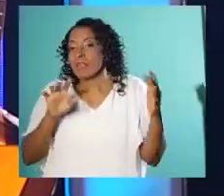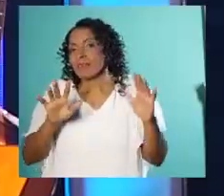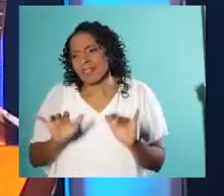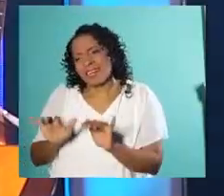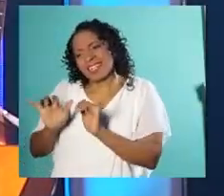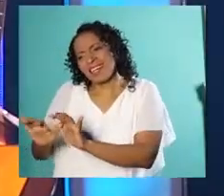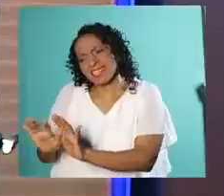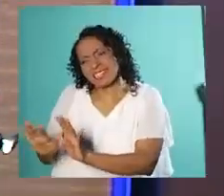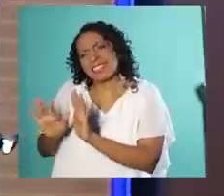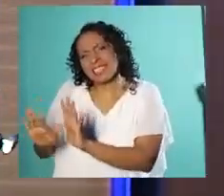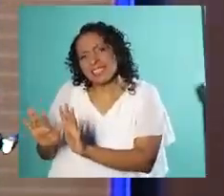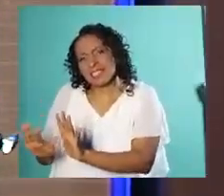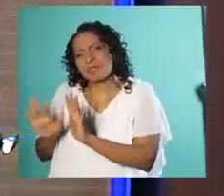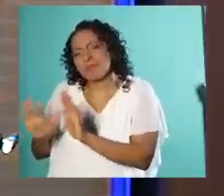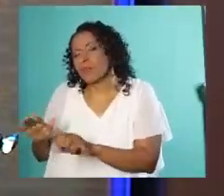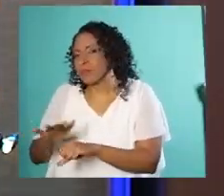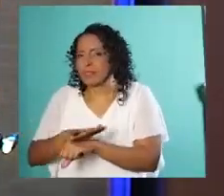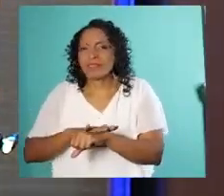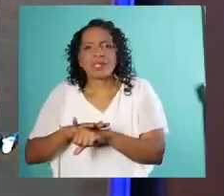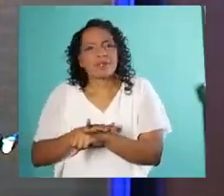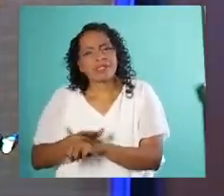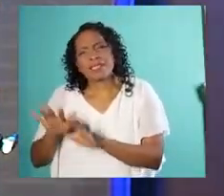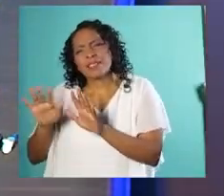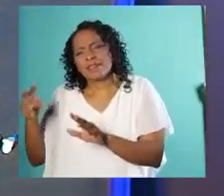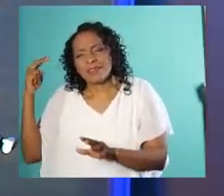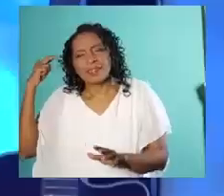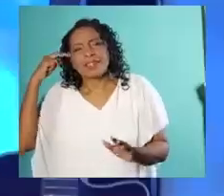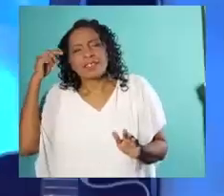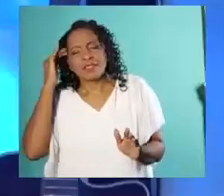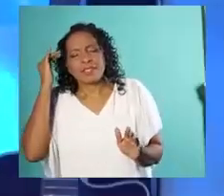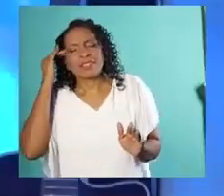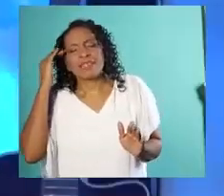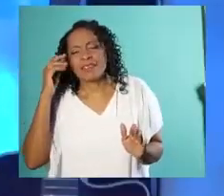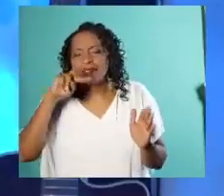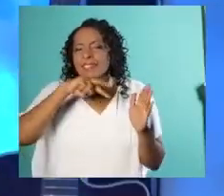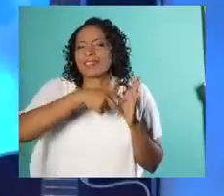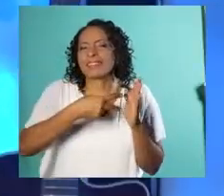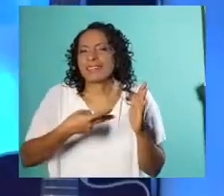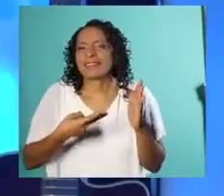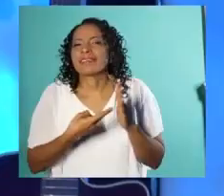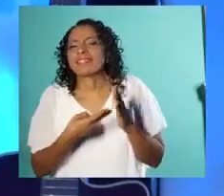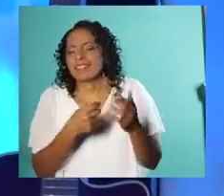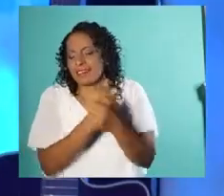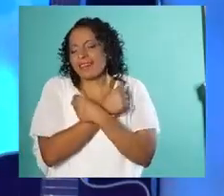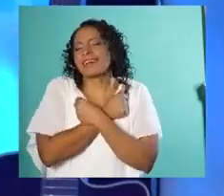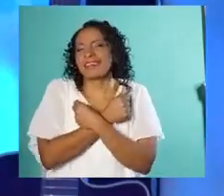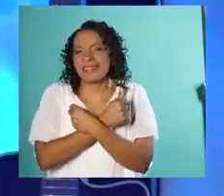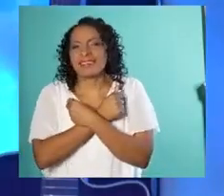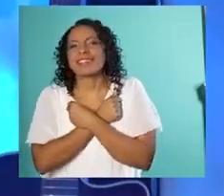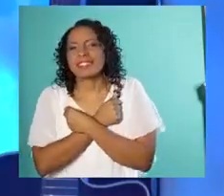Esto hasta aquí, no sabes lo que es amor.